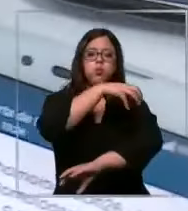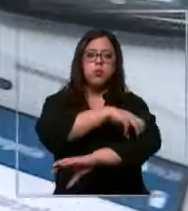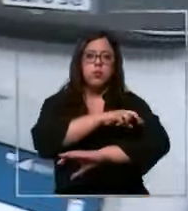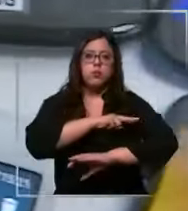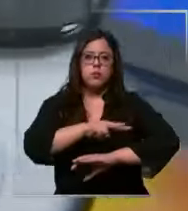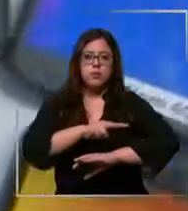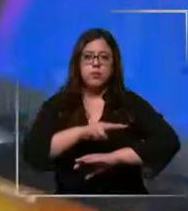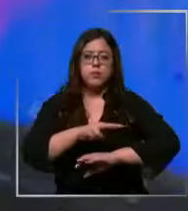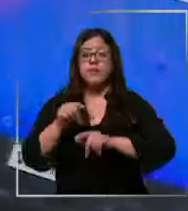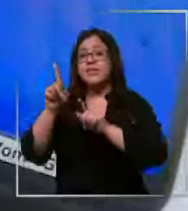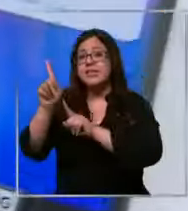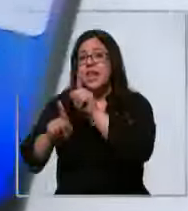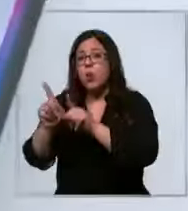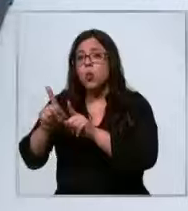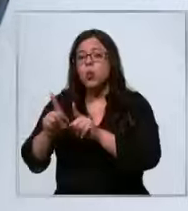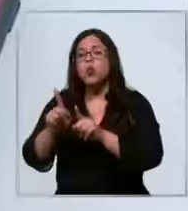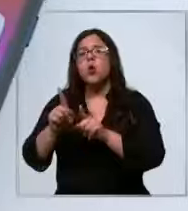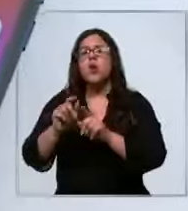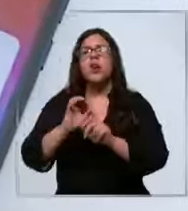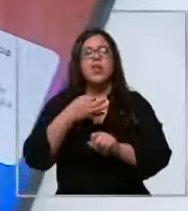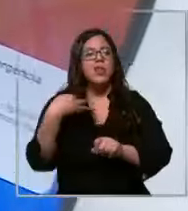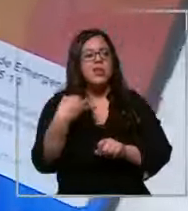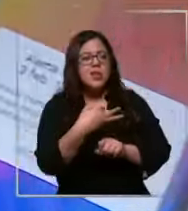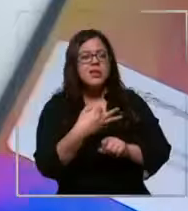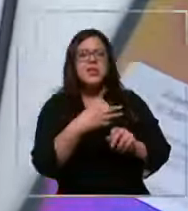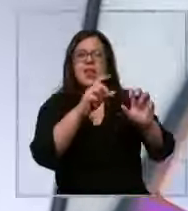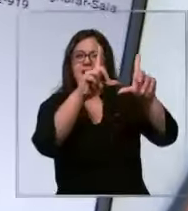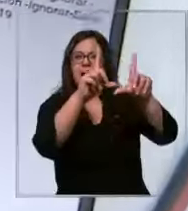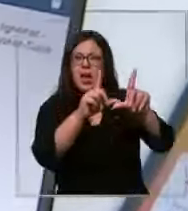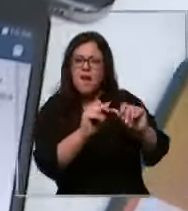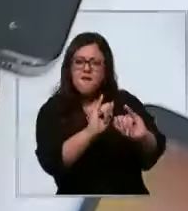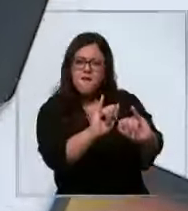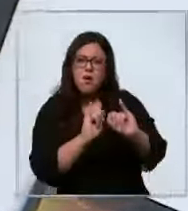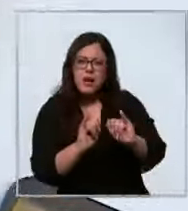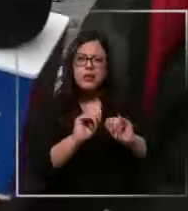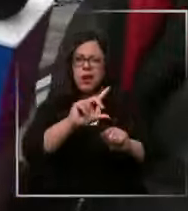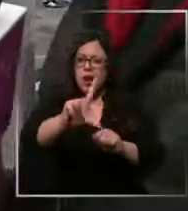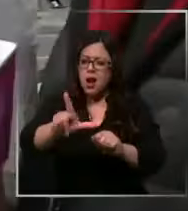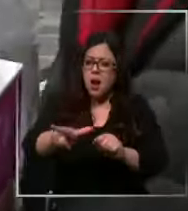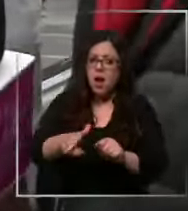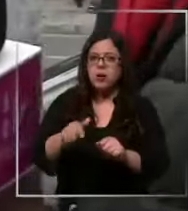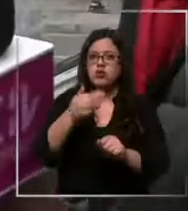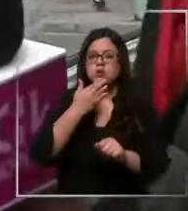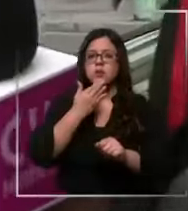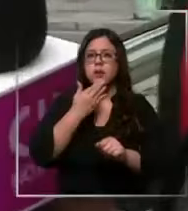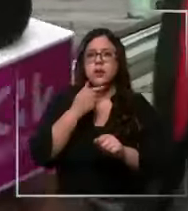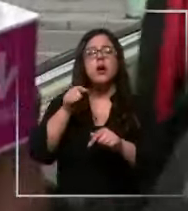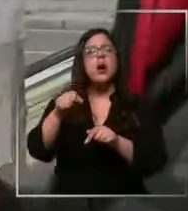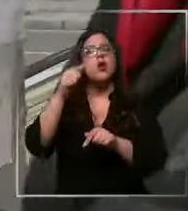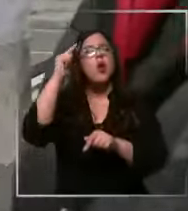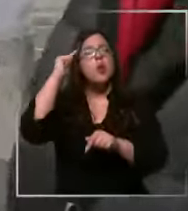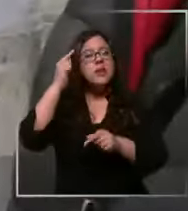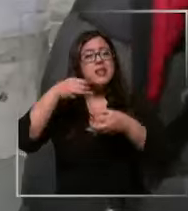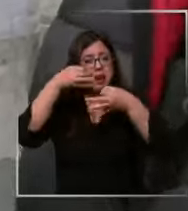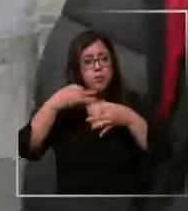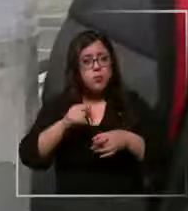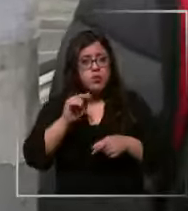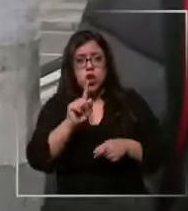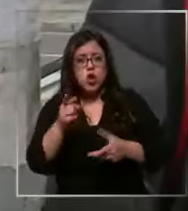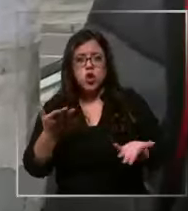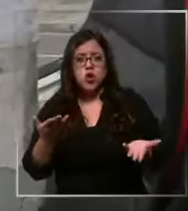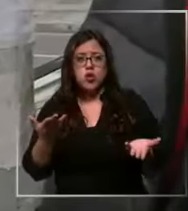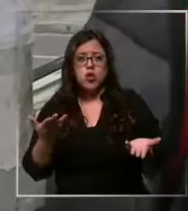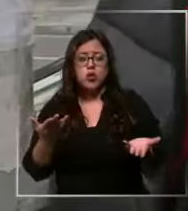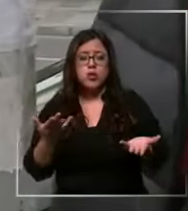Valparaíso. Algunos hablan de poca información y lentitud en el proceso. ¿Le parece que son efectivas, no son efectivas?